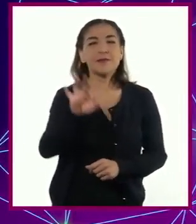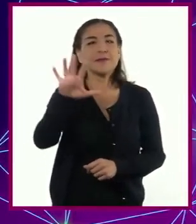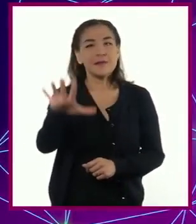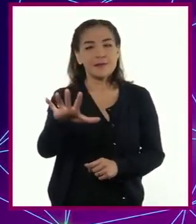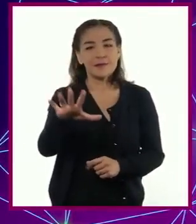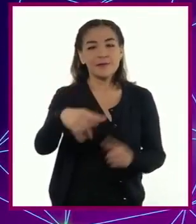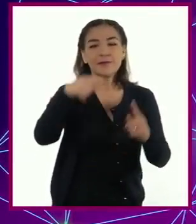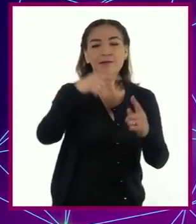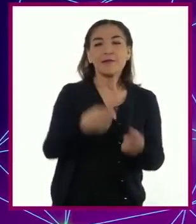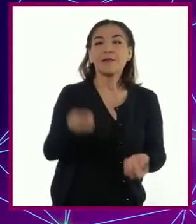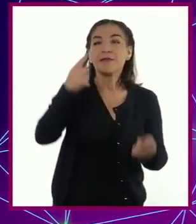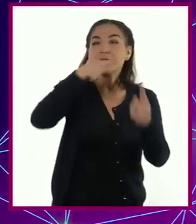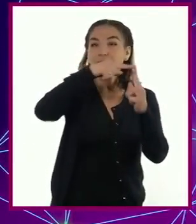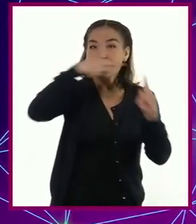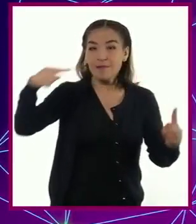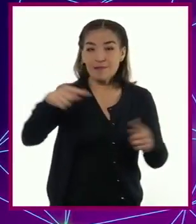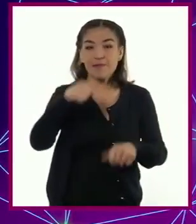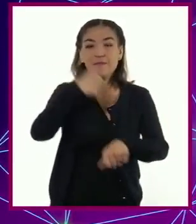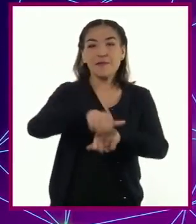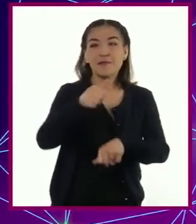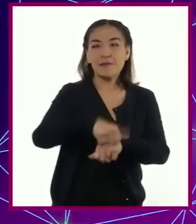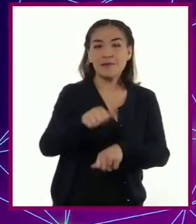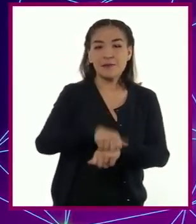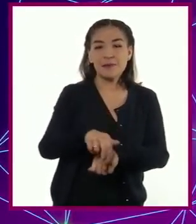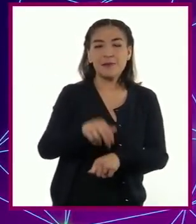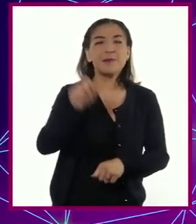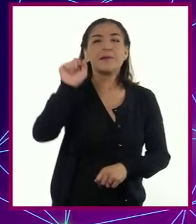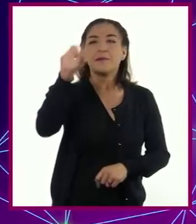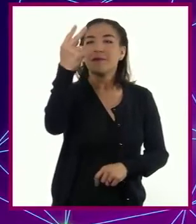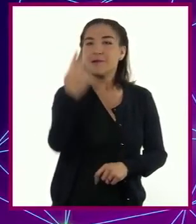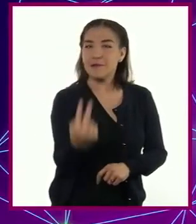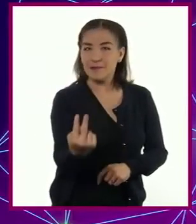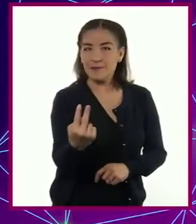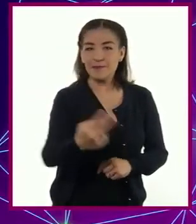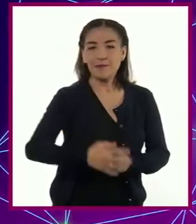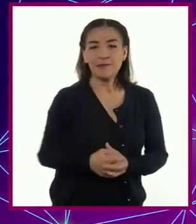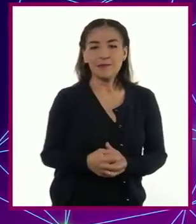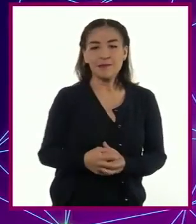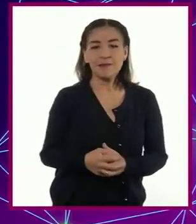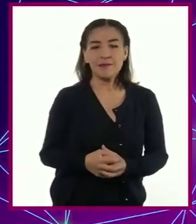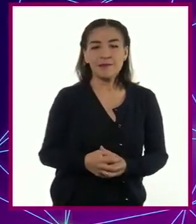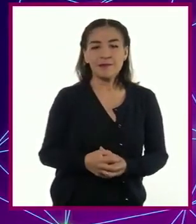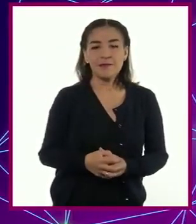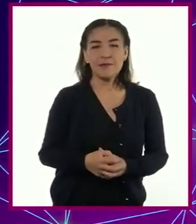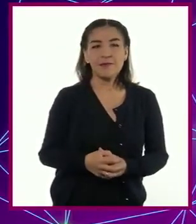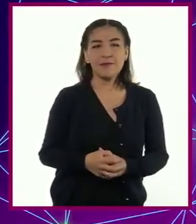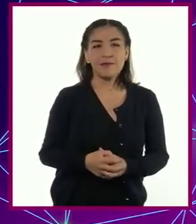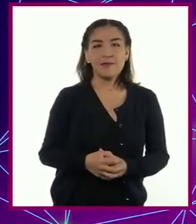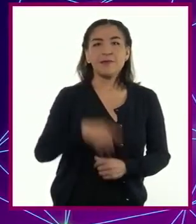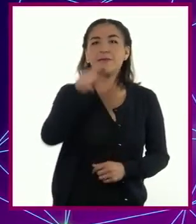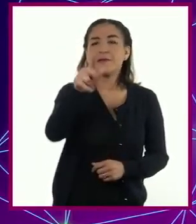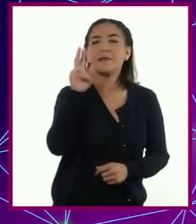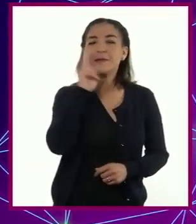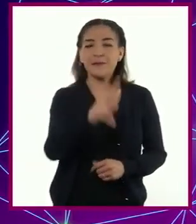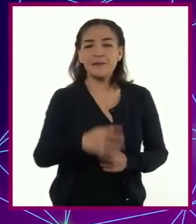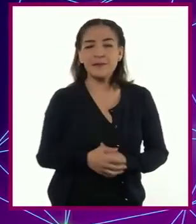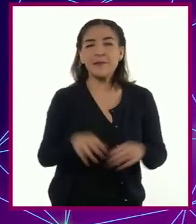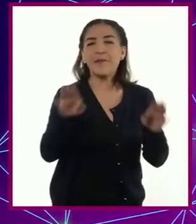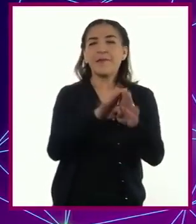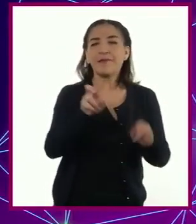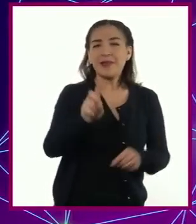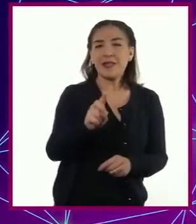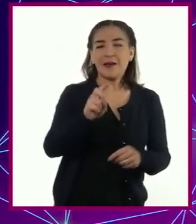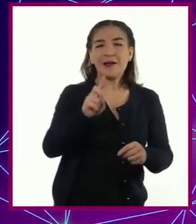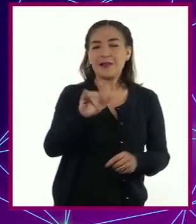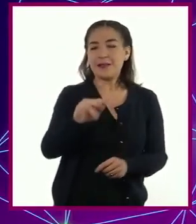245 entre el número primo 2? Consideren el criterio de